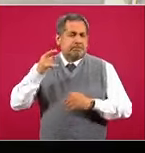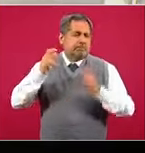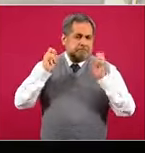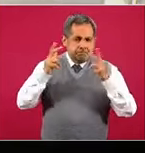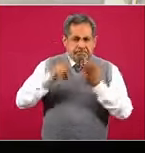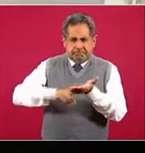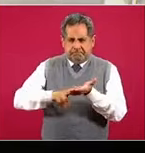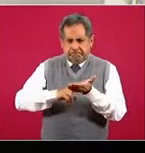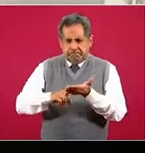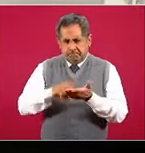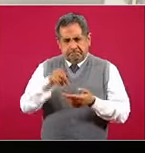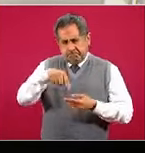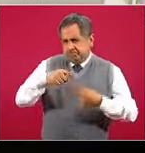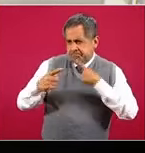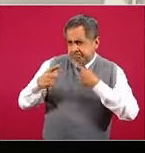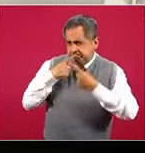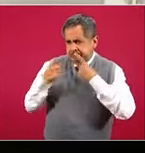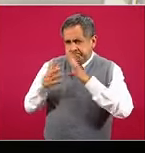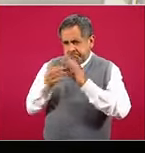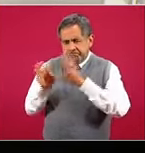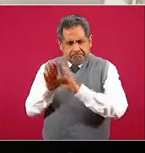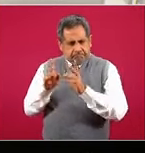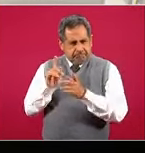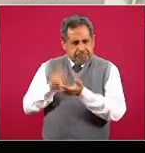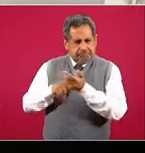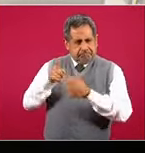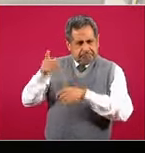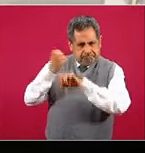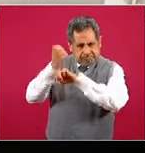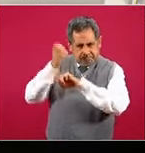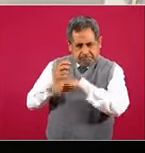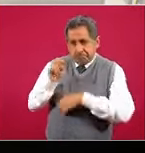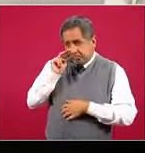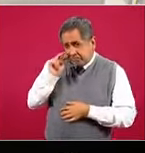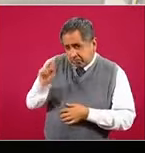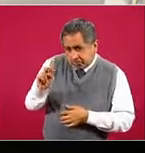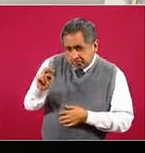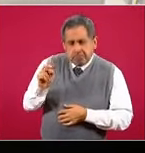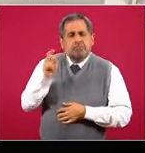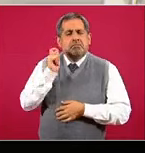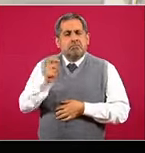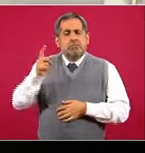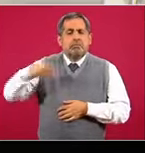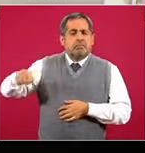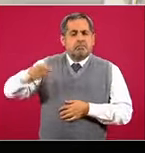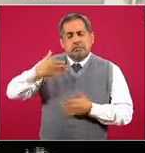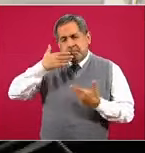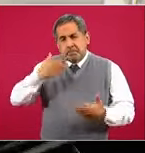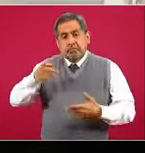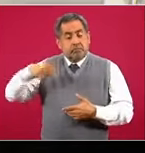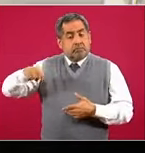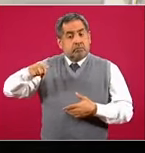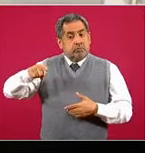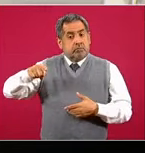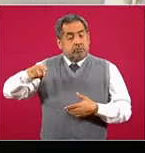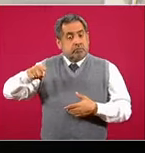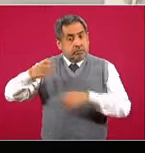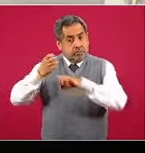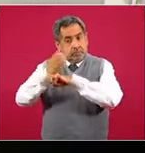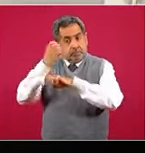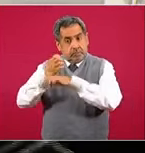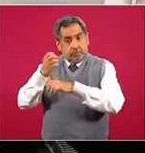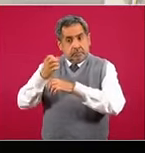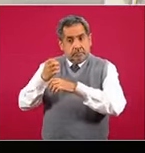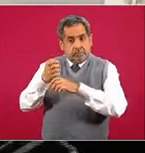ustedes han dialogado con las entidades, ¿han visto la cuestión de que, ahora sí que en el buen sentido, los estados que